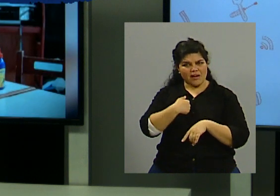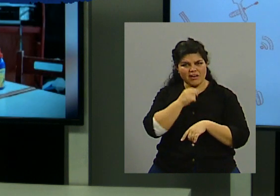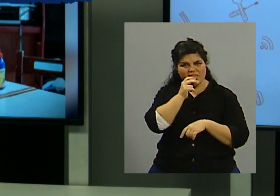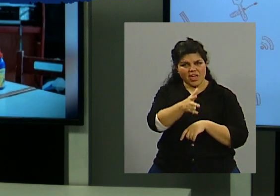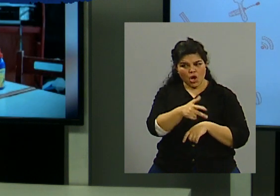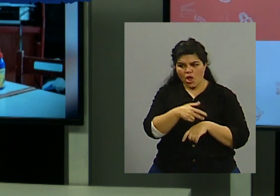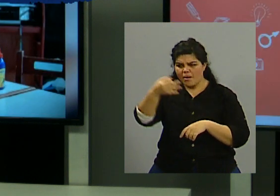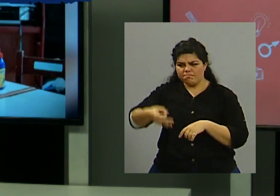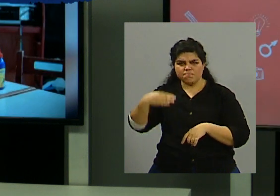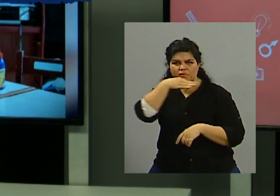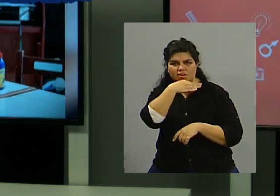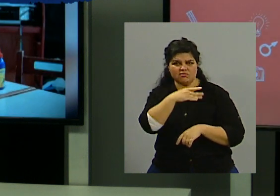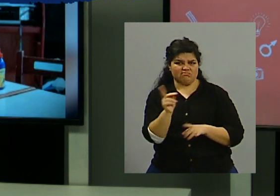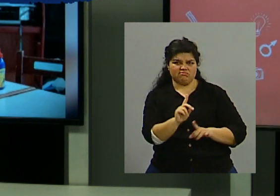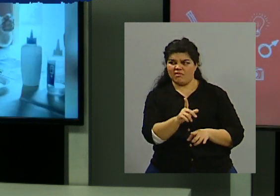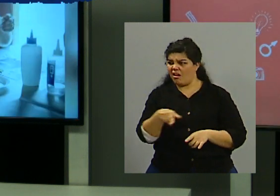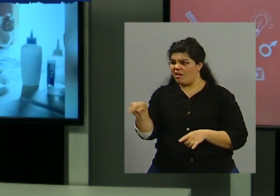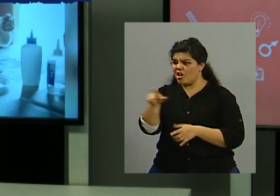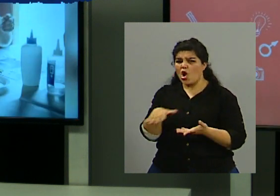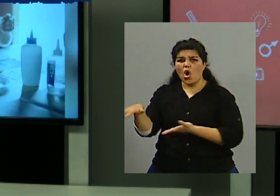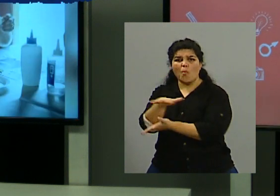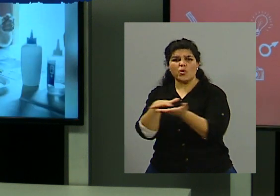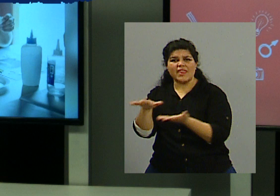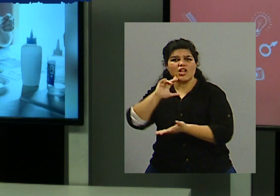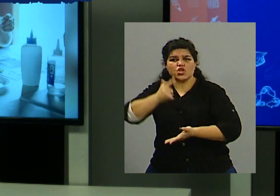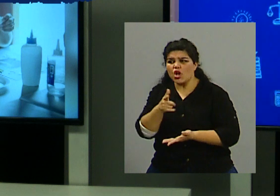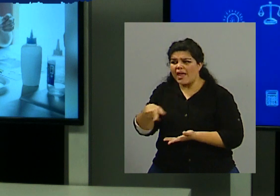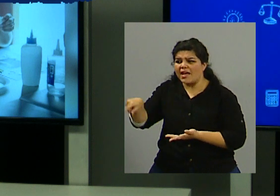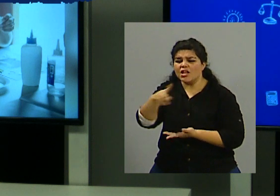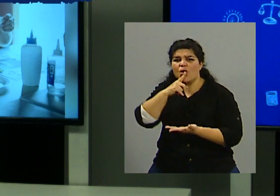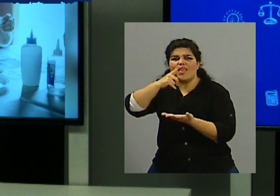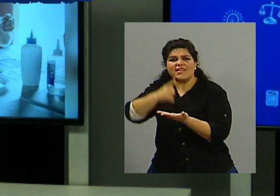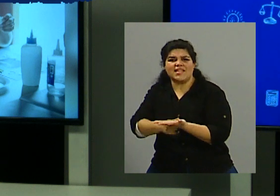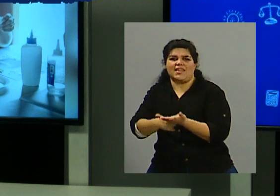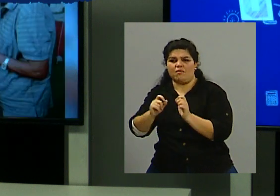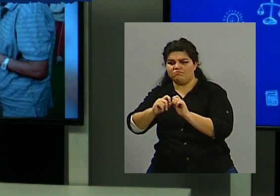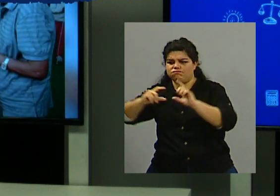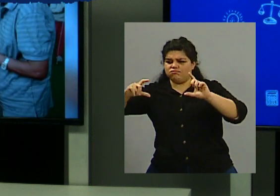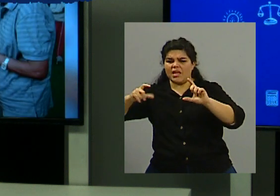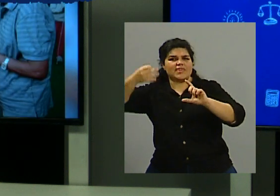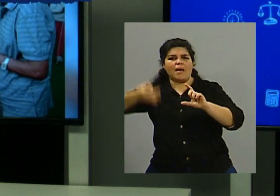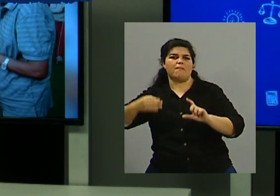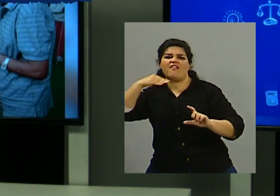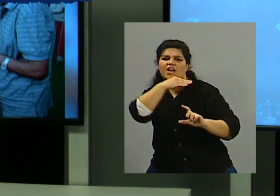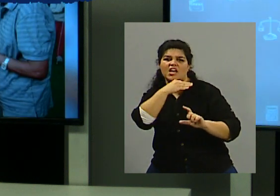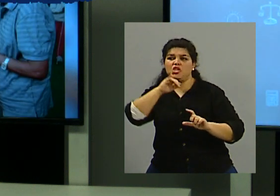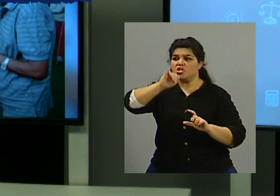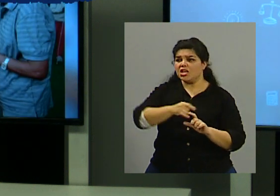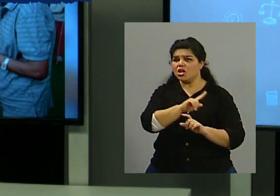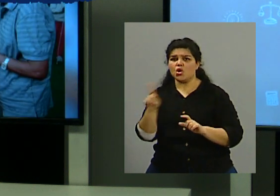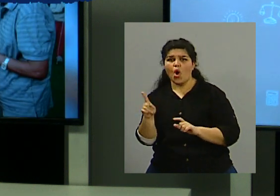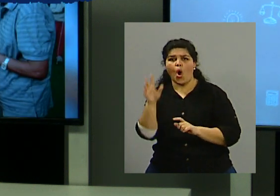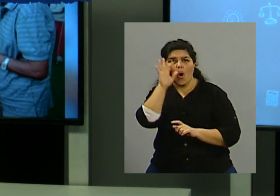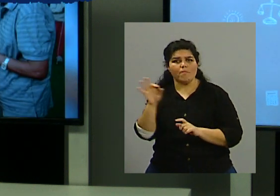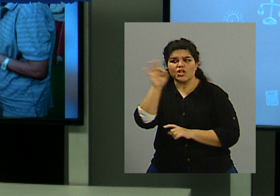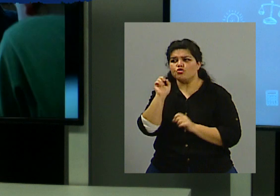decir. Mirá, no lo vemos, necesitaríamos que estuviese más grande. Son ellos los que te pueden servir como los mediadores, porque